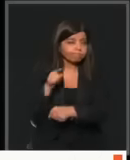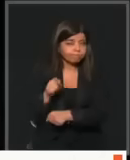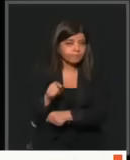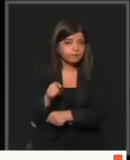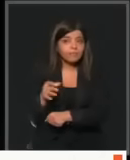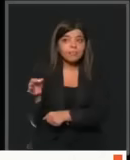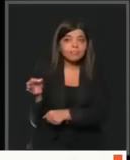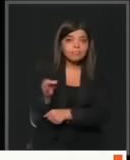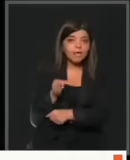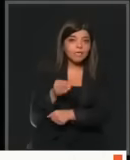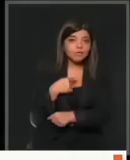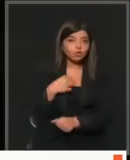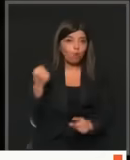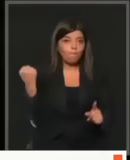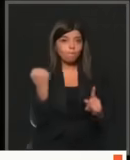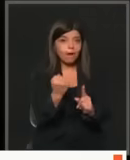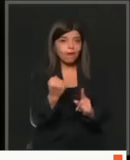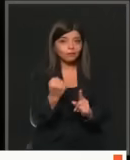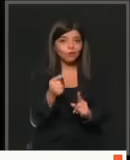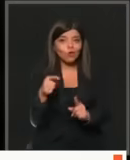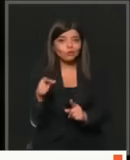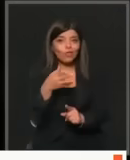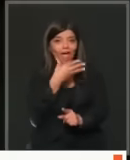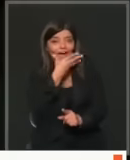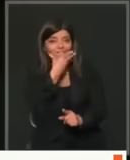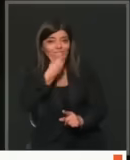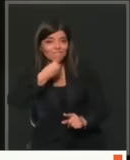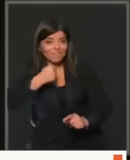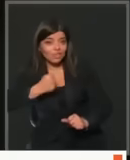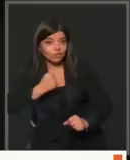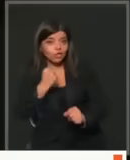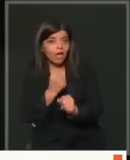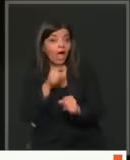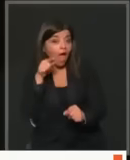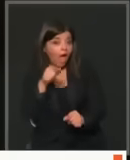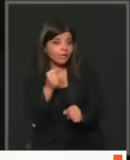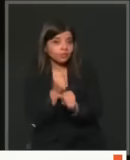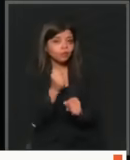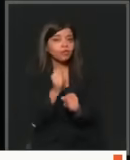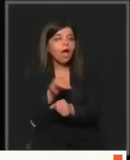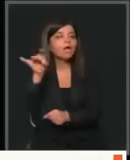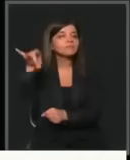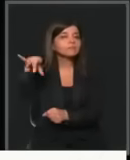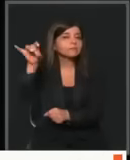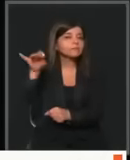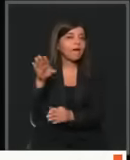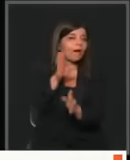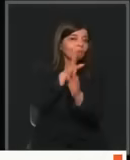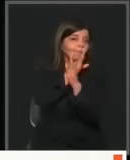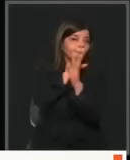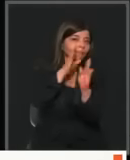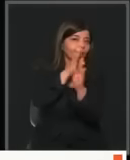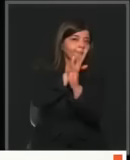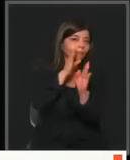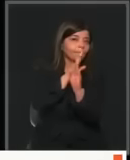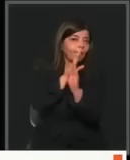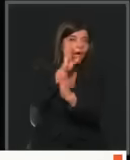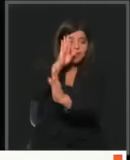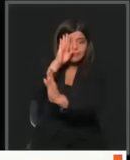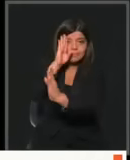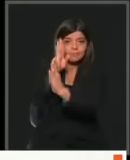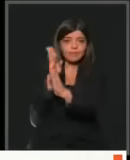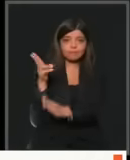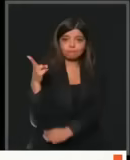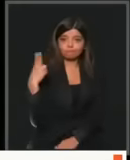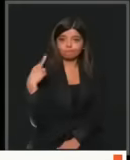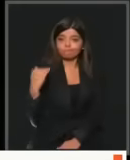Dile que si mato, te pongo bello. Que es un trabajo de los que tú sabes, pero directo de la gerencia.